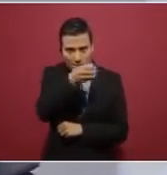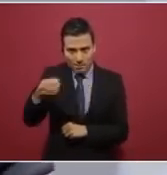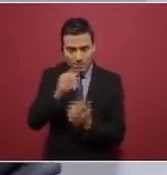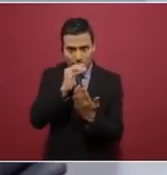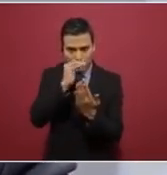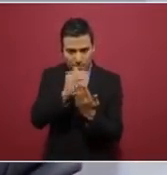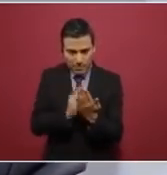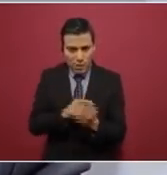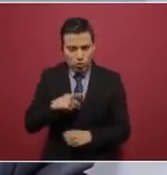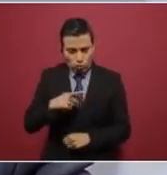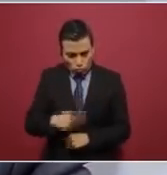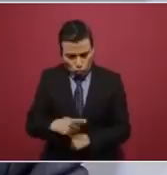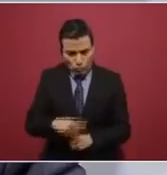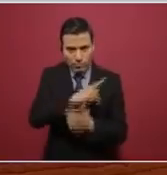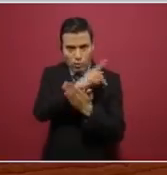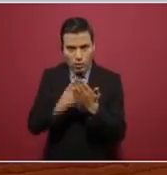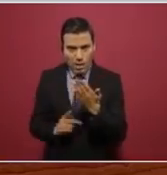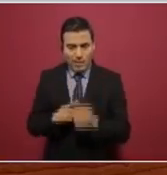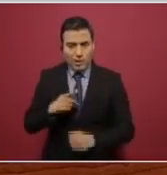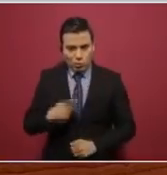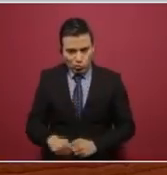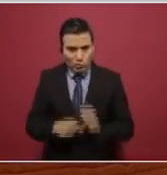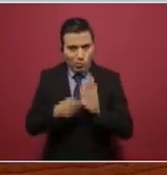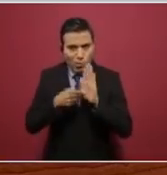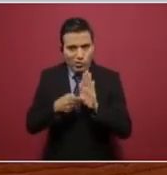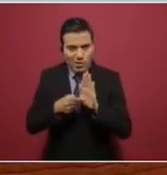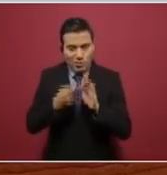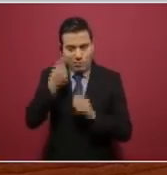programa, modelo de desarrollo